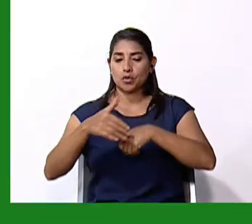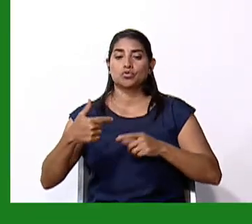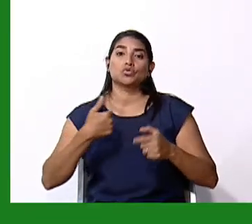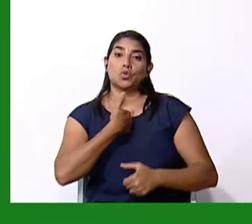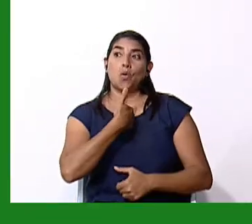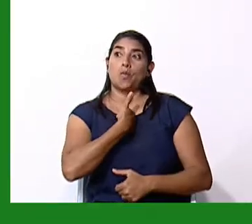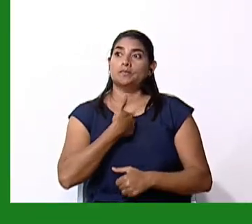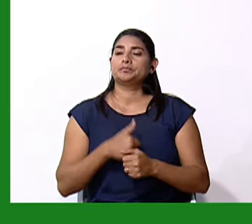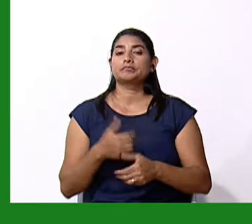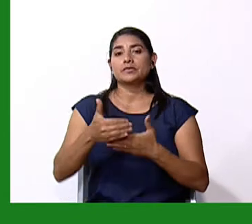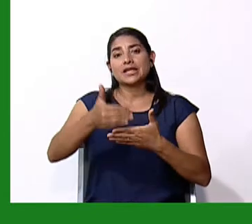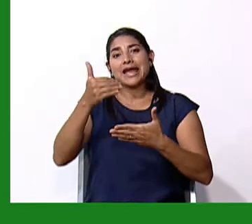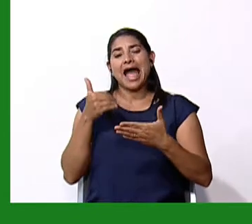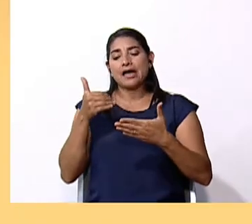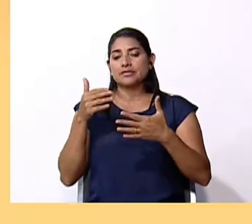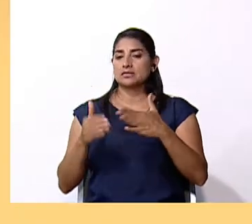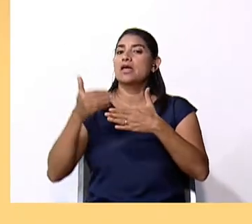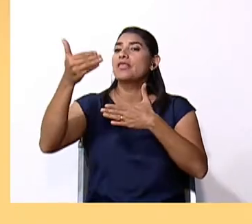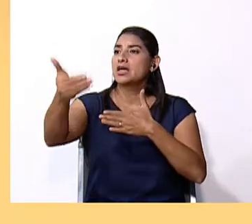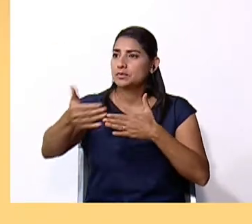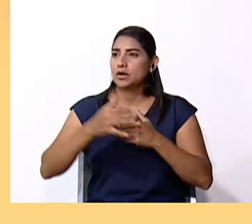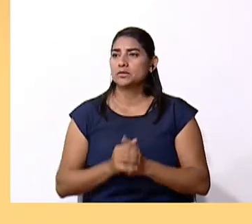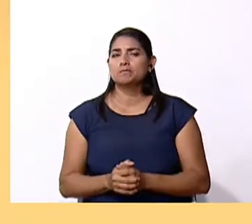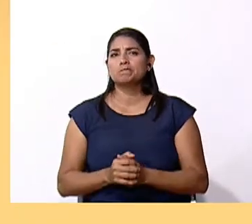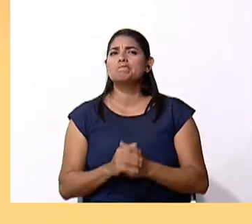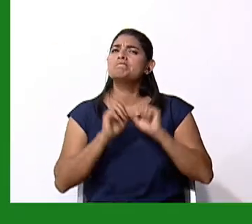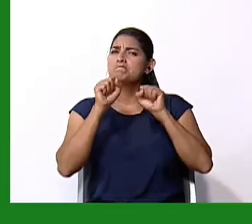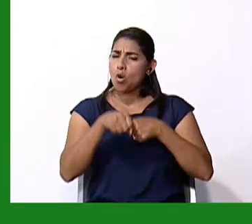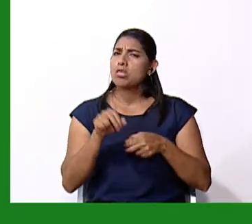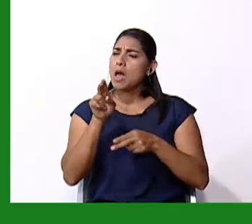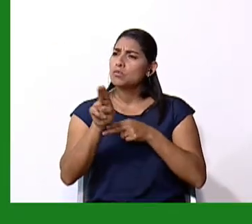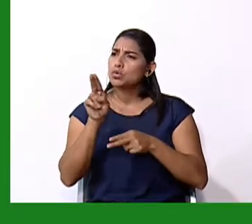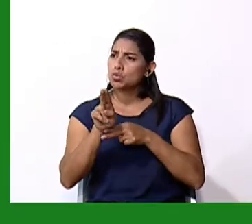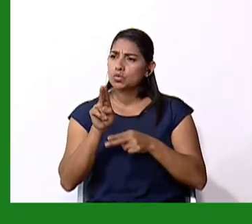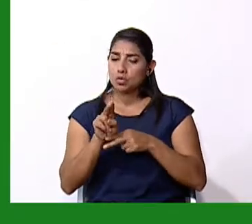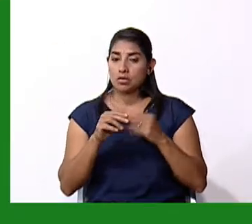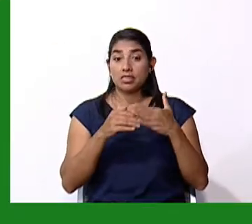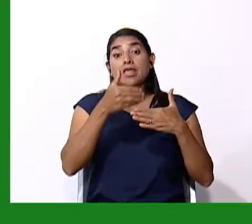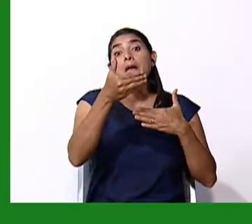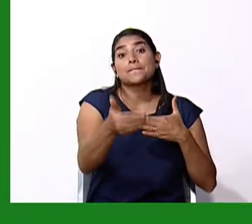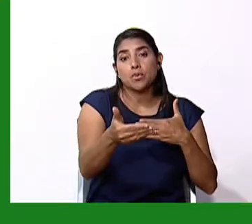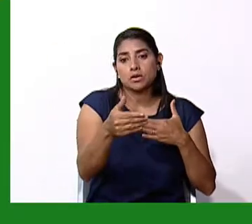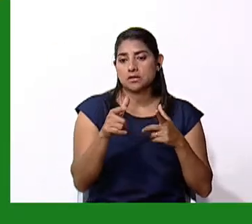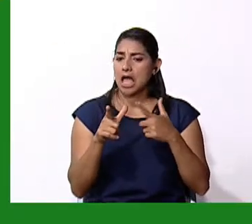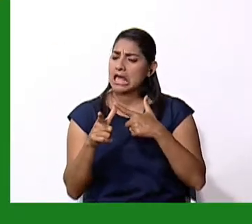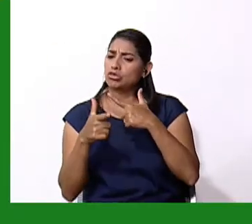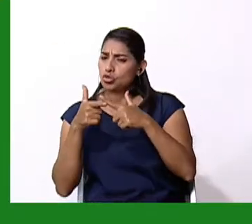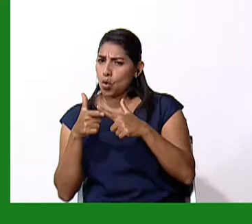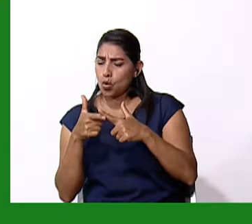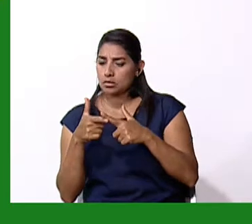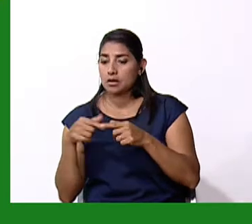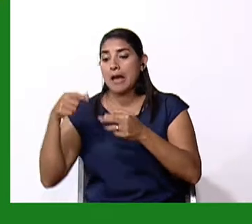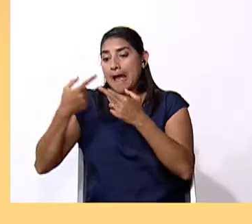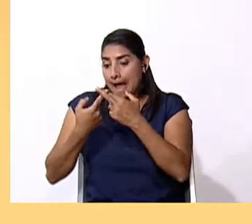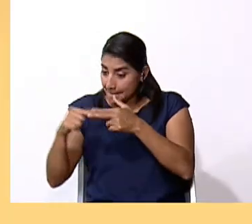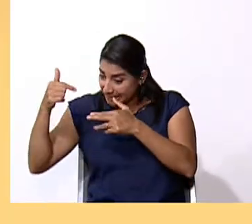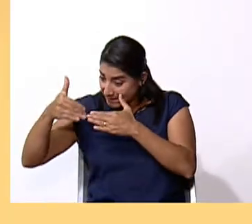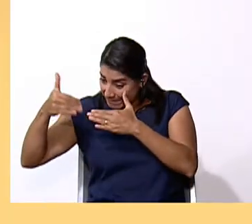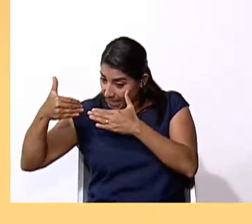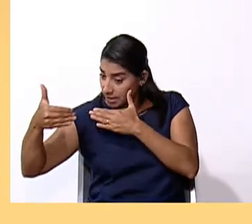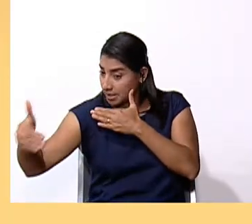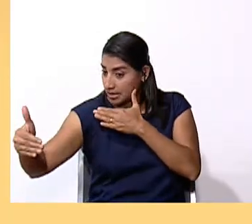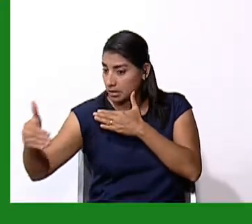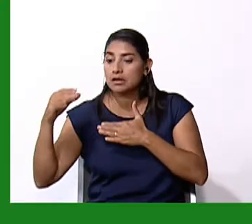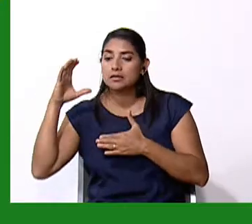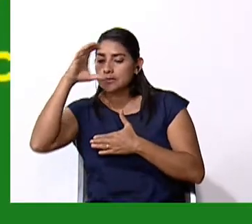empiezo antes y después. Podemos poner luego, entonces, a partir de... Se